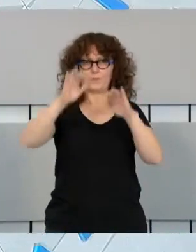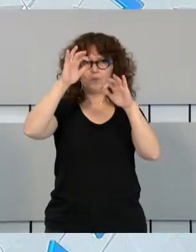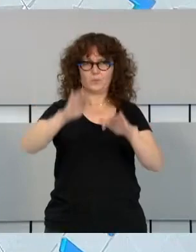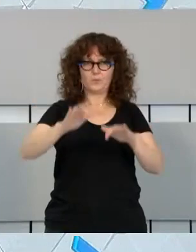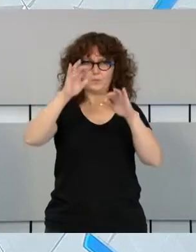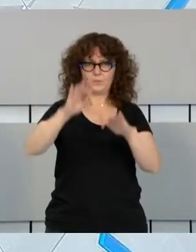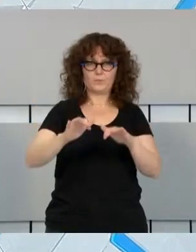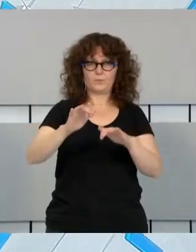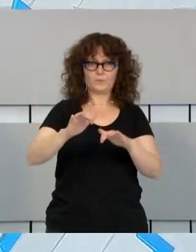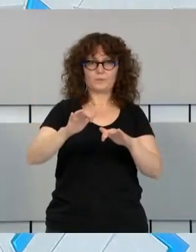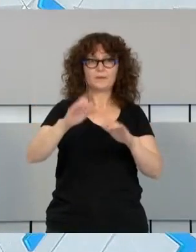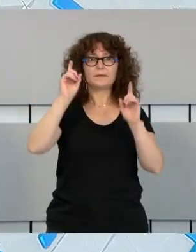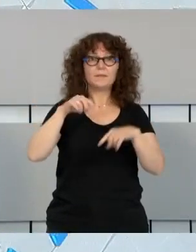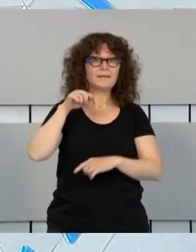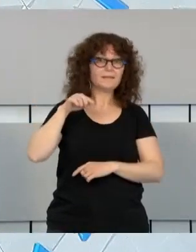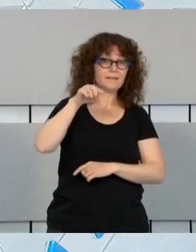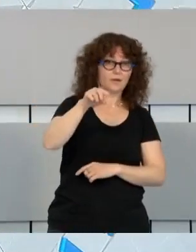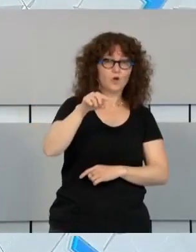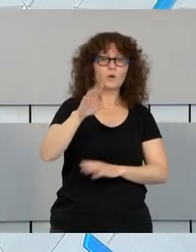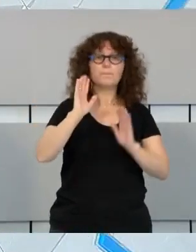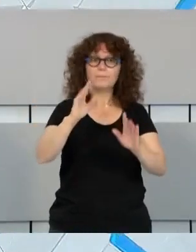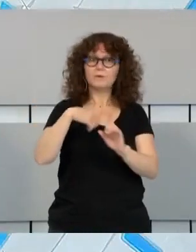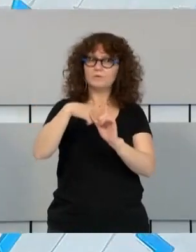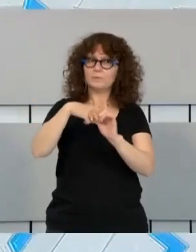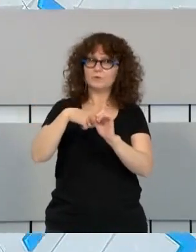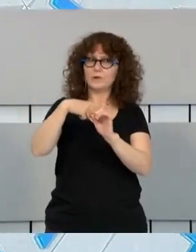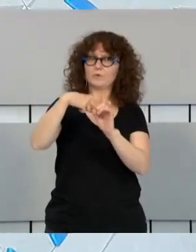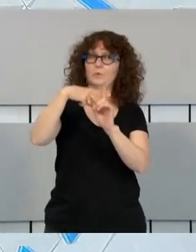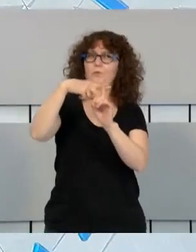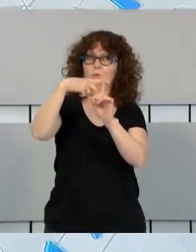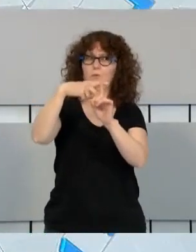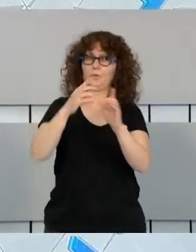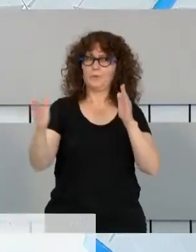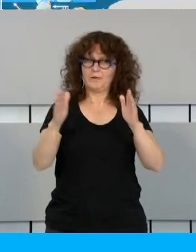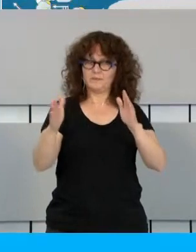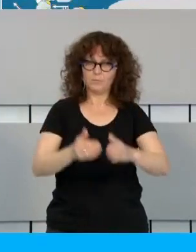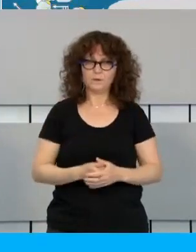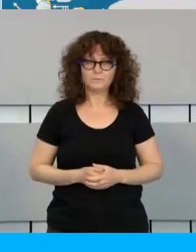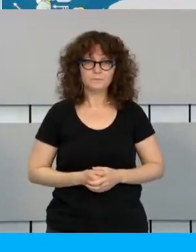vespertinas en toda la franja del interior peninsular, pero todavía con temperaturas elevadas para esta época del año.